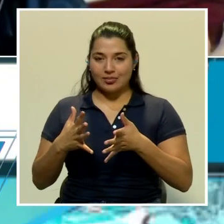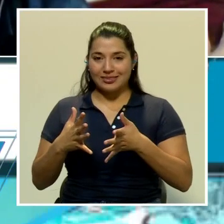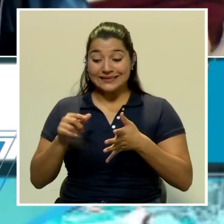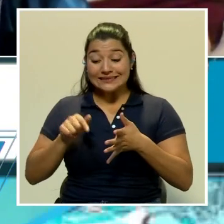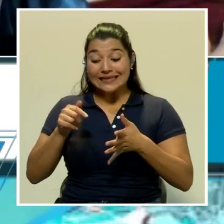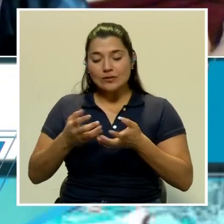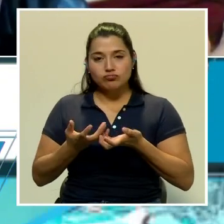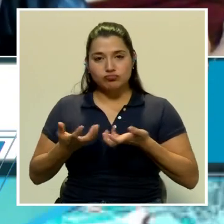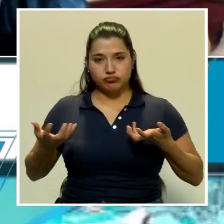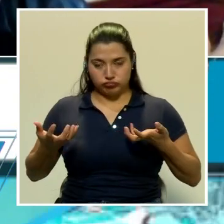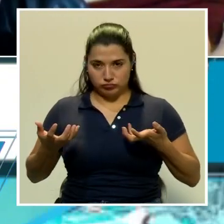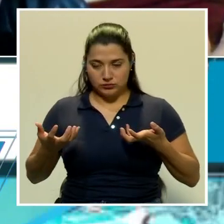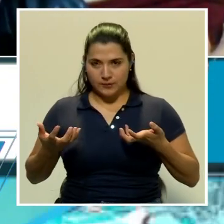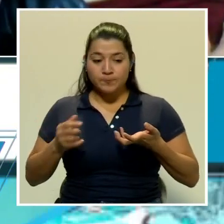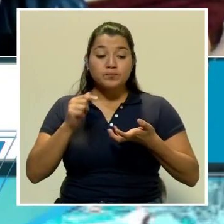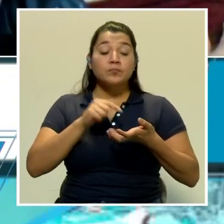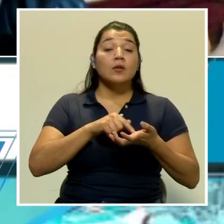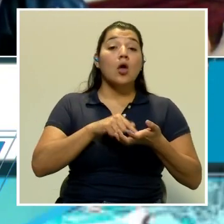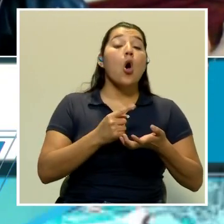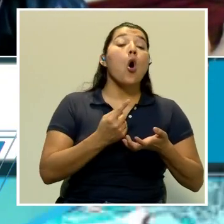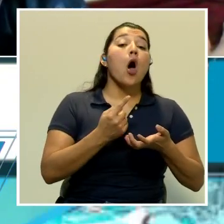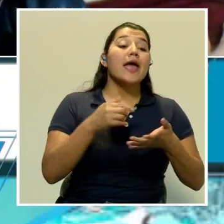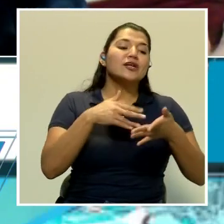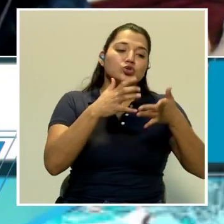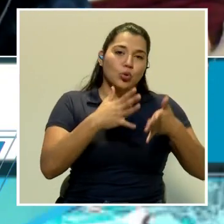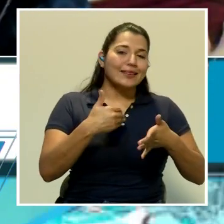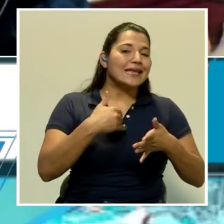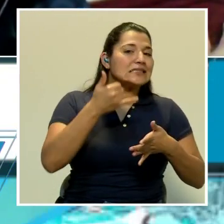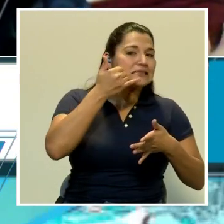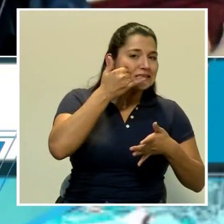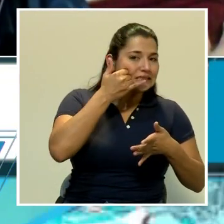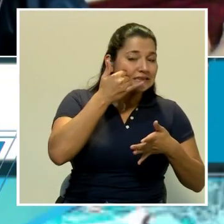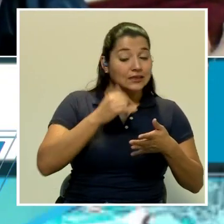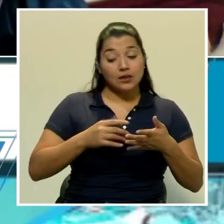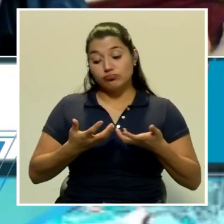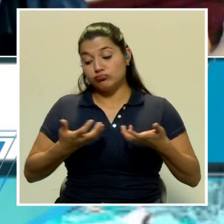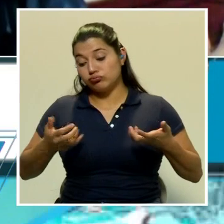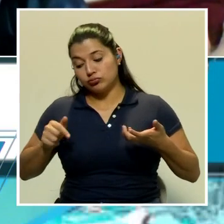decir, unos que tienen dispositivo y otros que no tienen